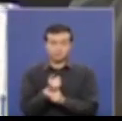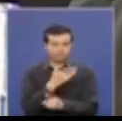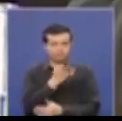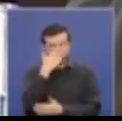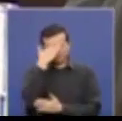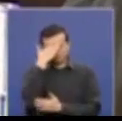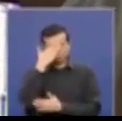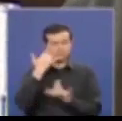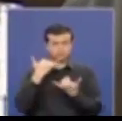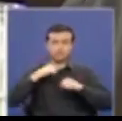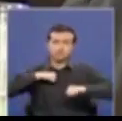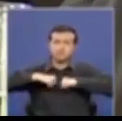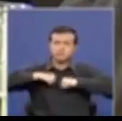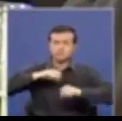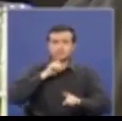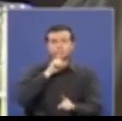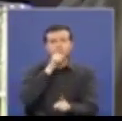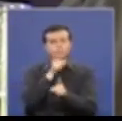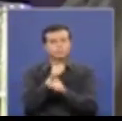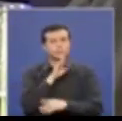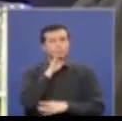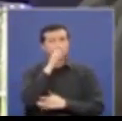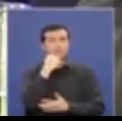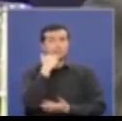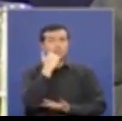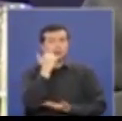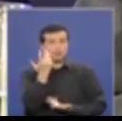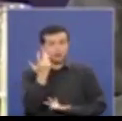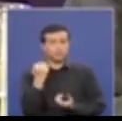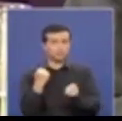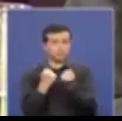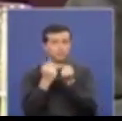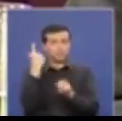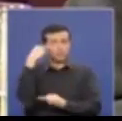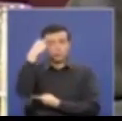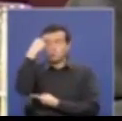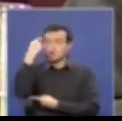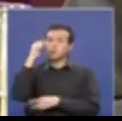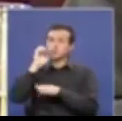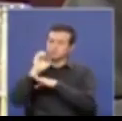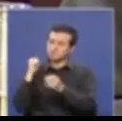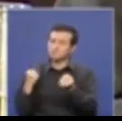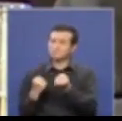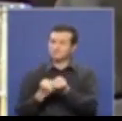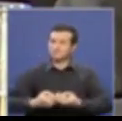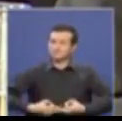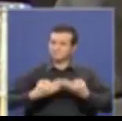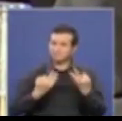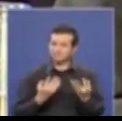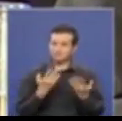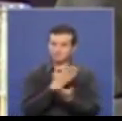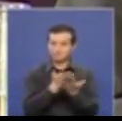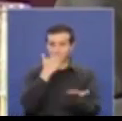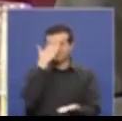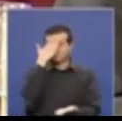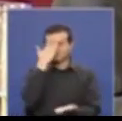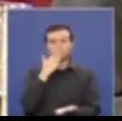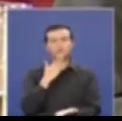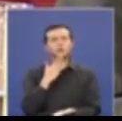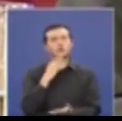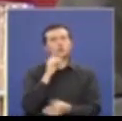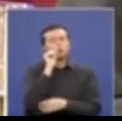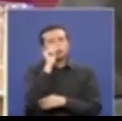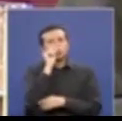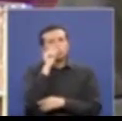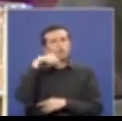haciendo, y sobre todo siempre cuenten con el acompañamiento del gobierno nacional. Quiero decirles que en el gabinete pues solo paramos para un